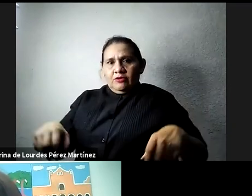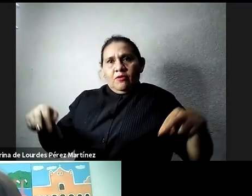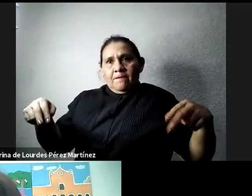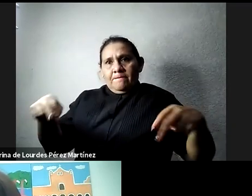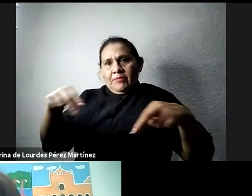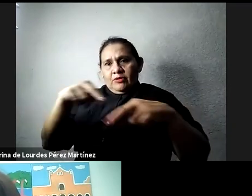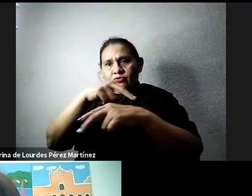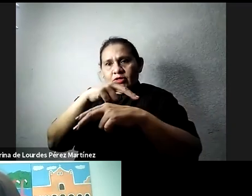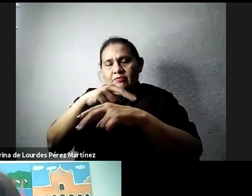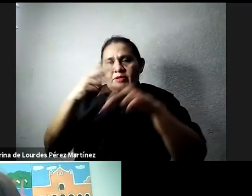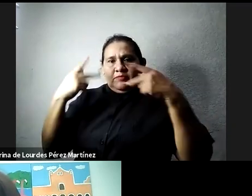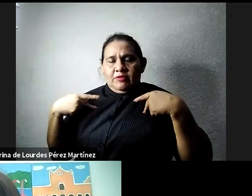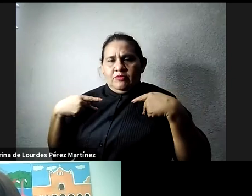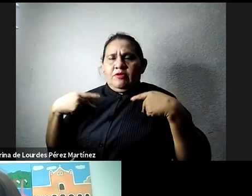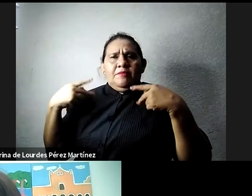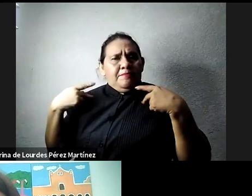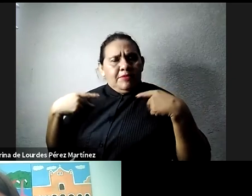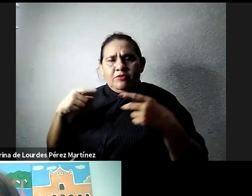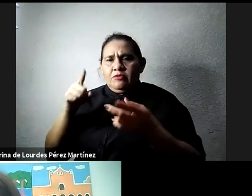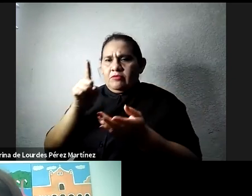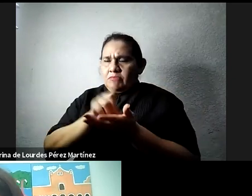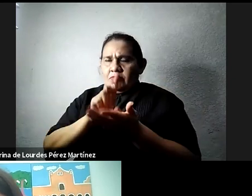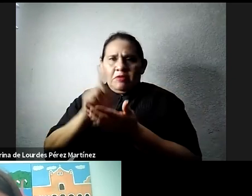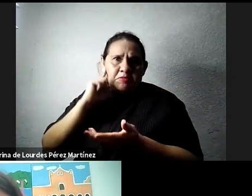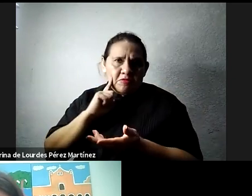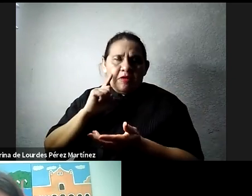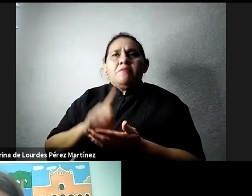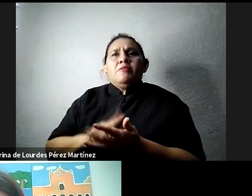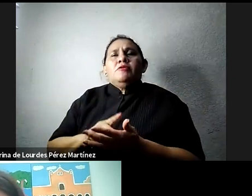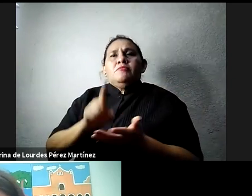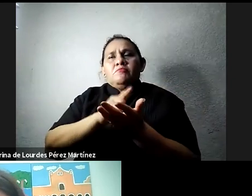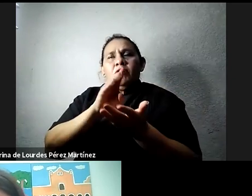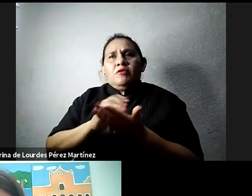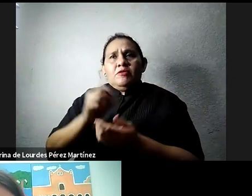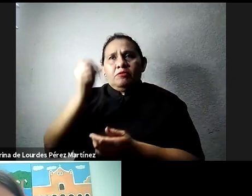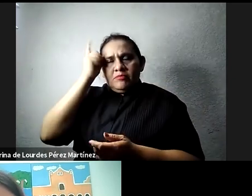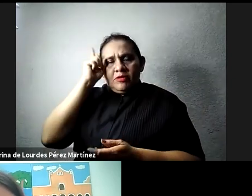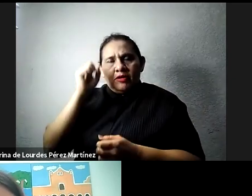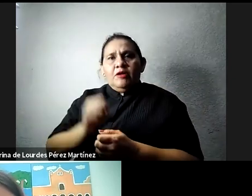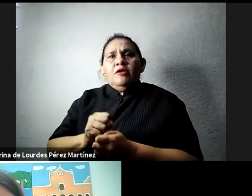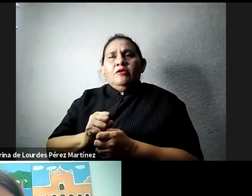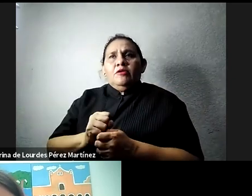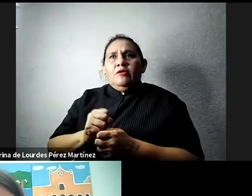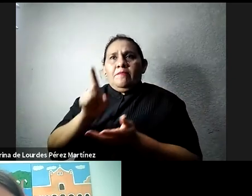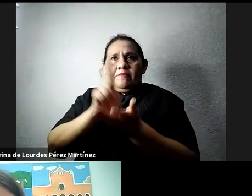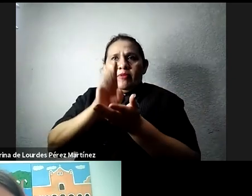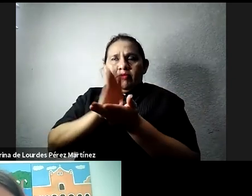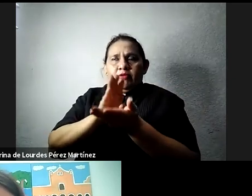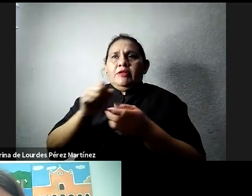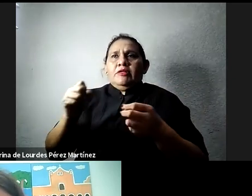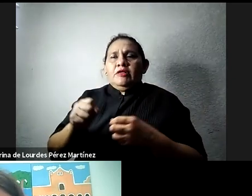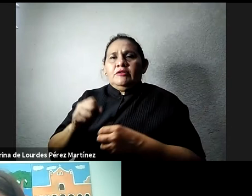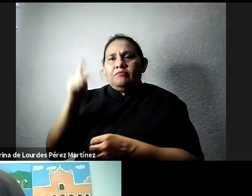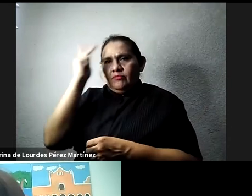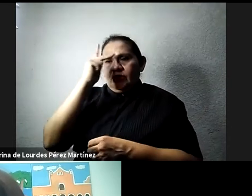personas. Persona con discapacidad auditiva, intelectual, psicosocial también,